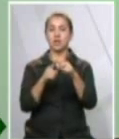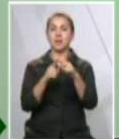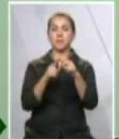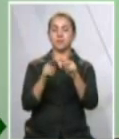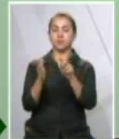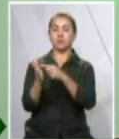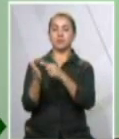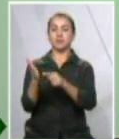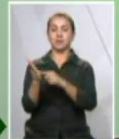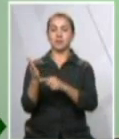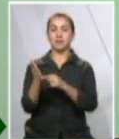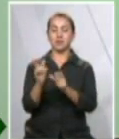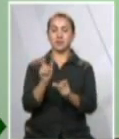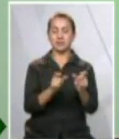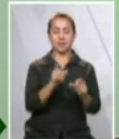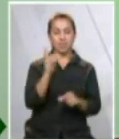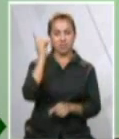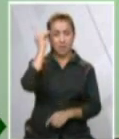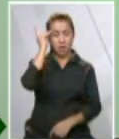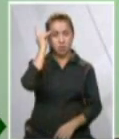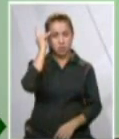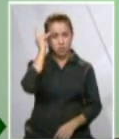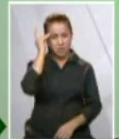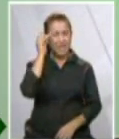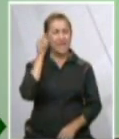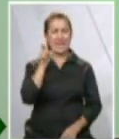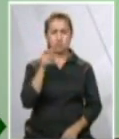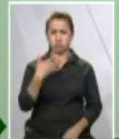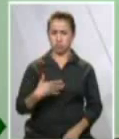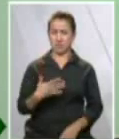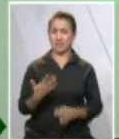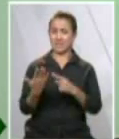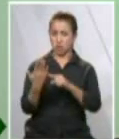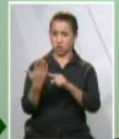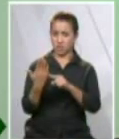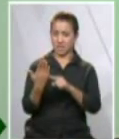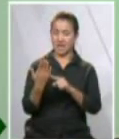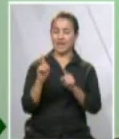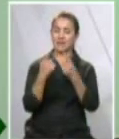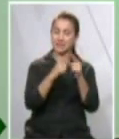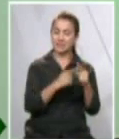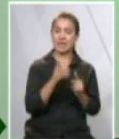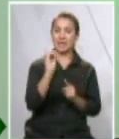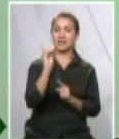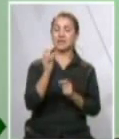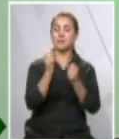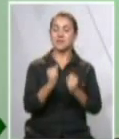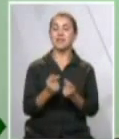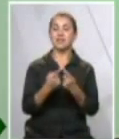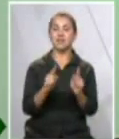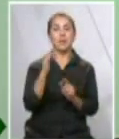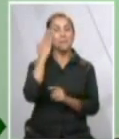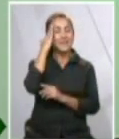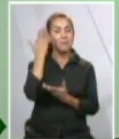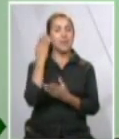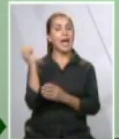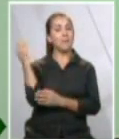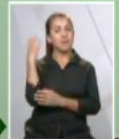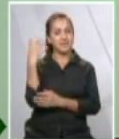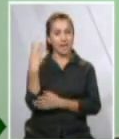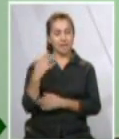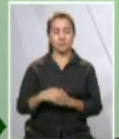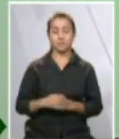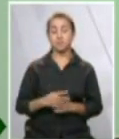pantallas táctil para chicos con síndrome de Down. ¿Cuán importante es la tecnología en eso, en las discapacidades, en las capacidades diferentes mentales para el